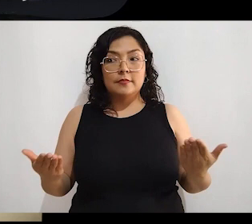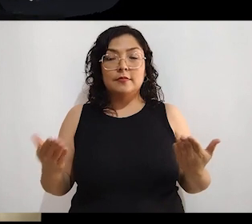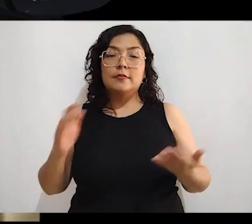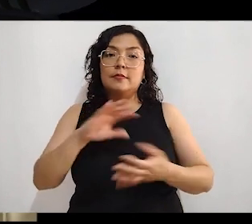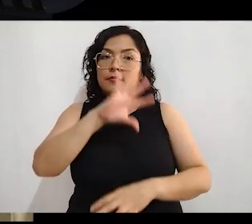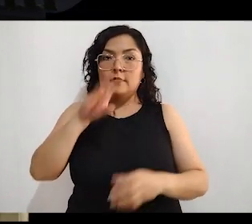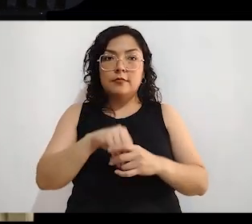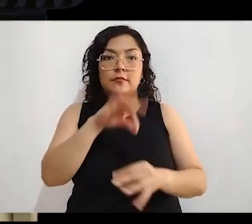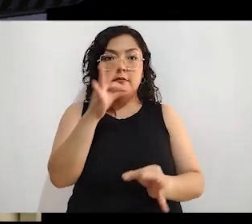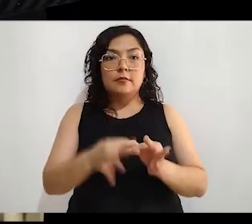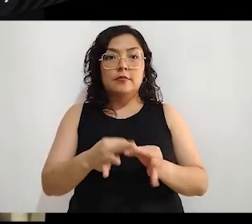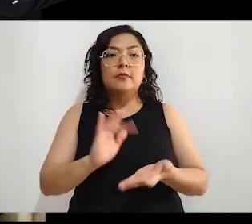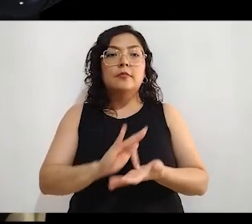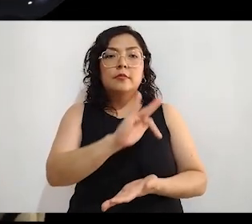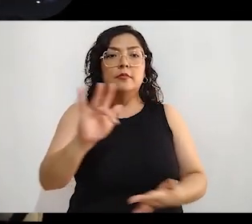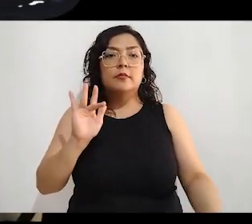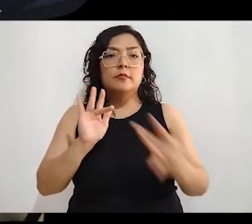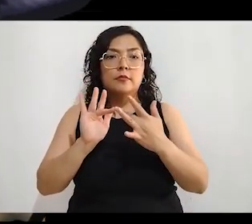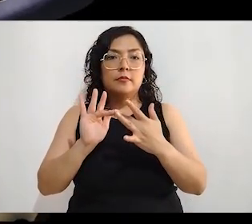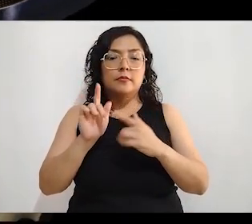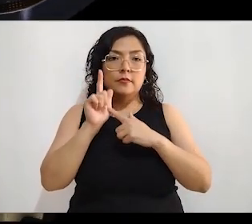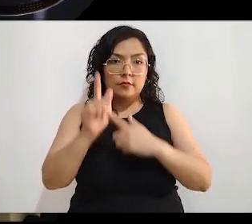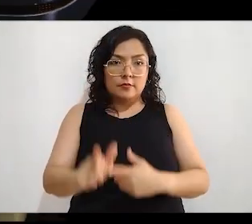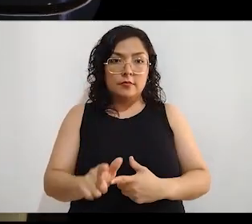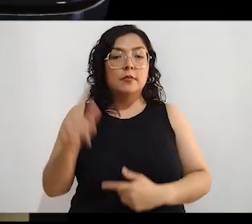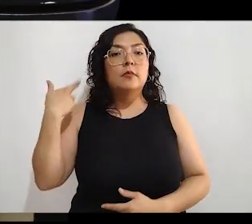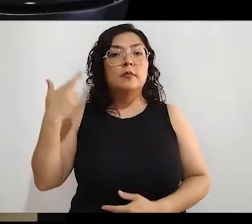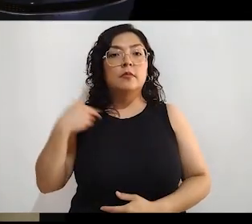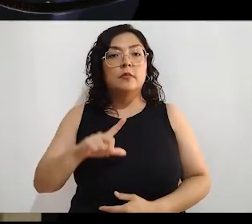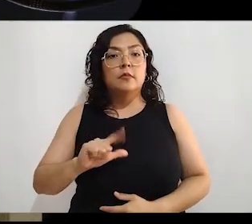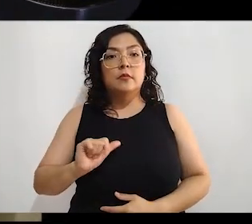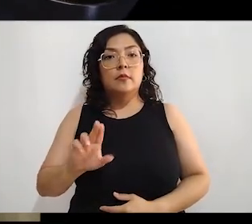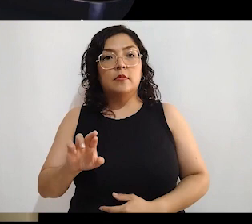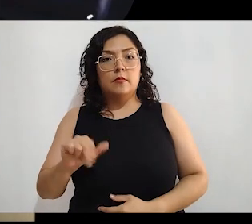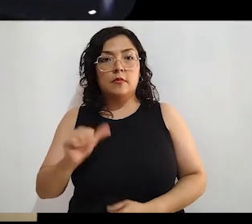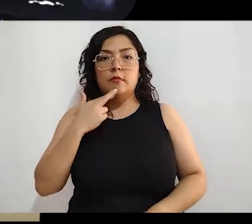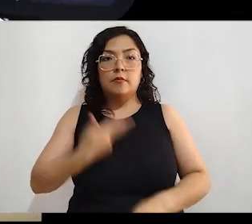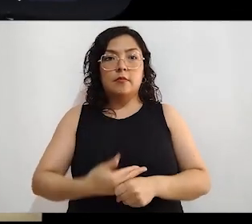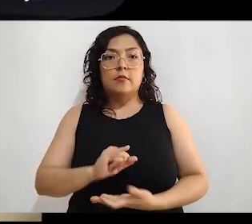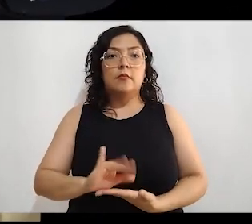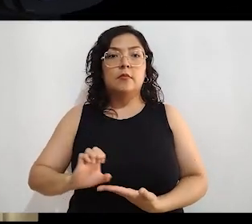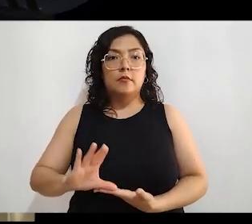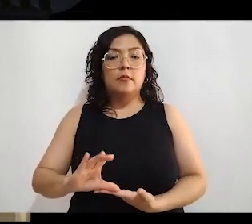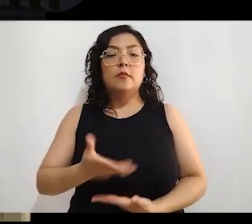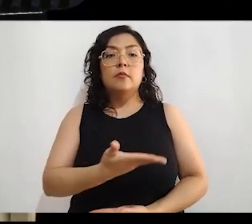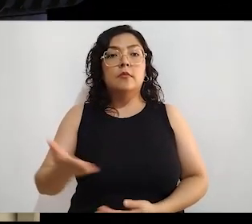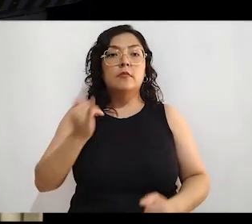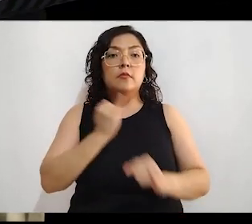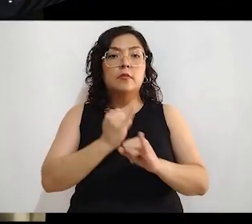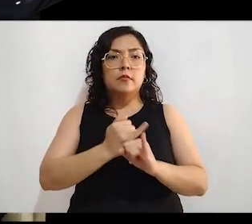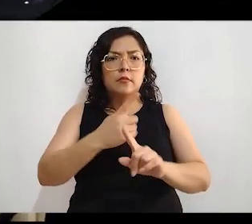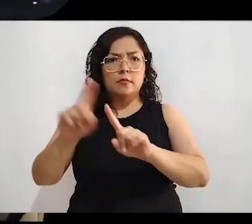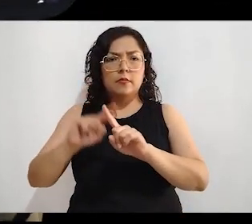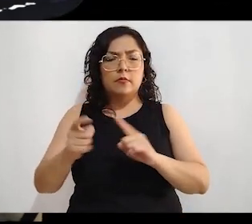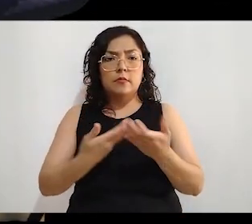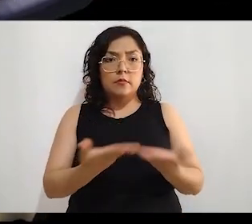todo. Muchísimas gracias por haber estado aquí con nosotros en su programa La Urna, esta producción del Instituto Electoral de Coahuila. Nos puede seguir también en